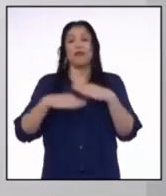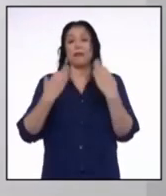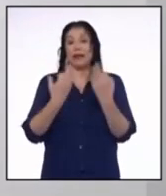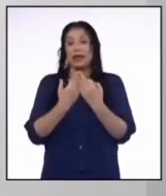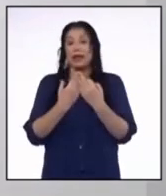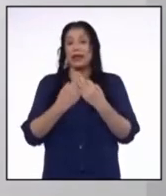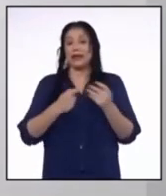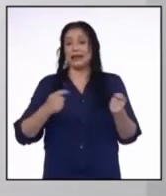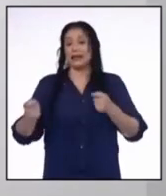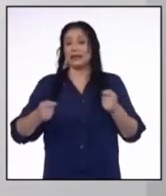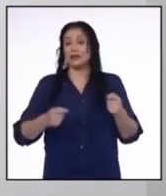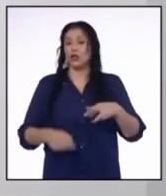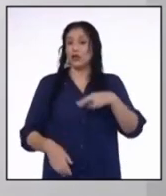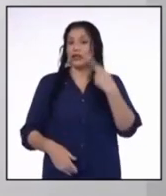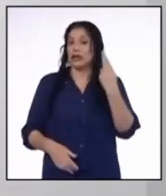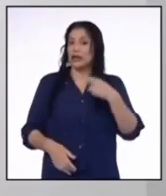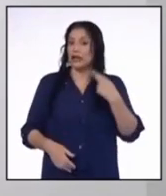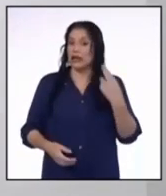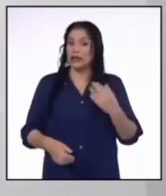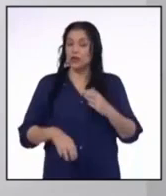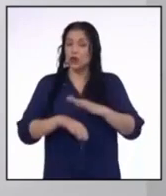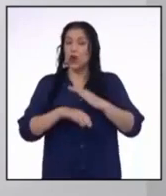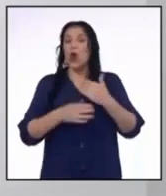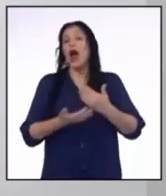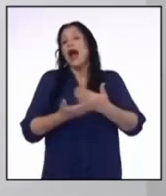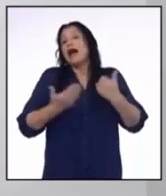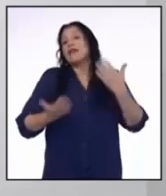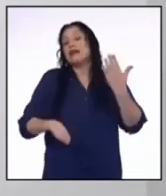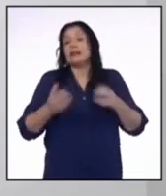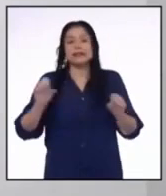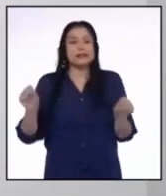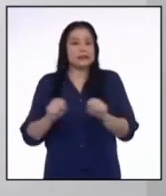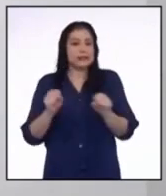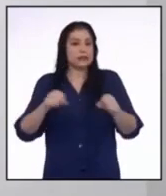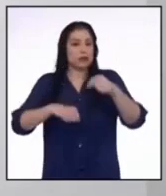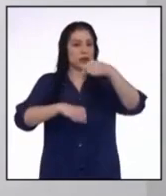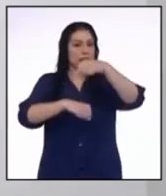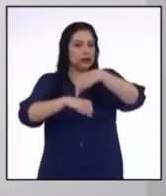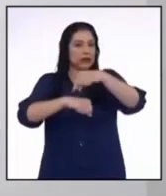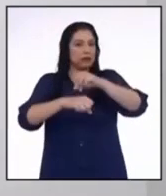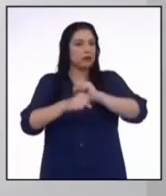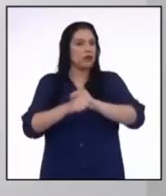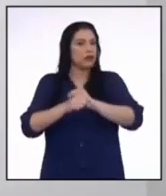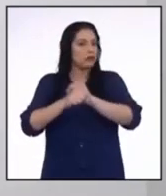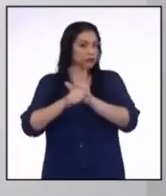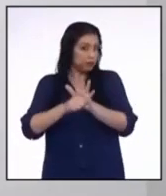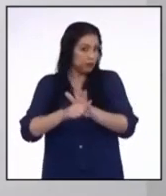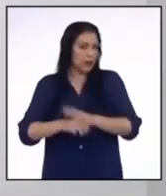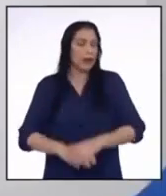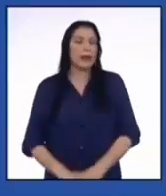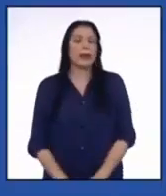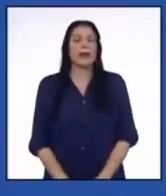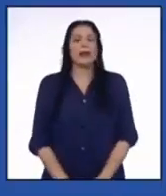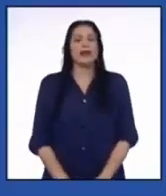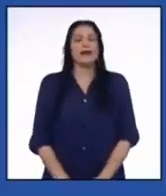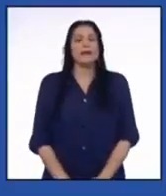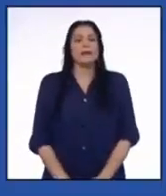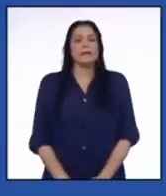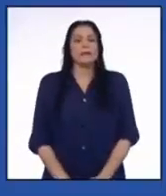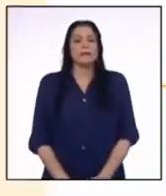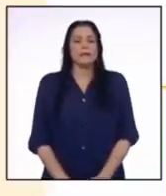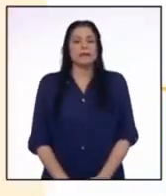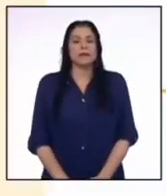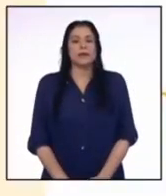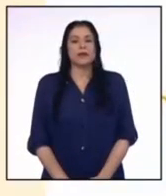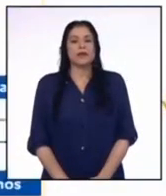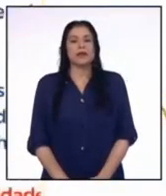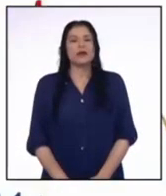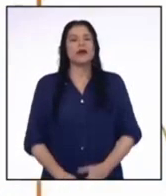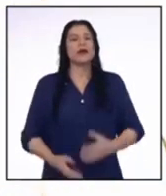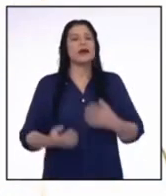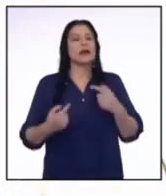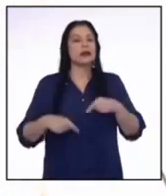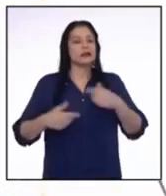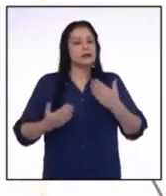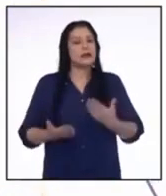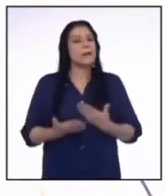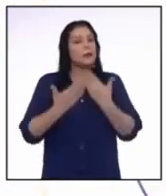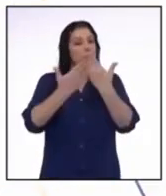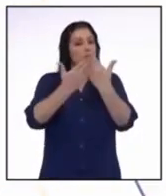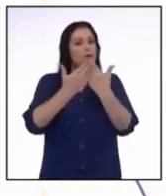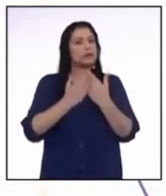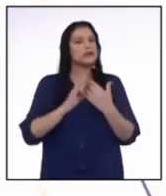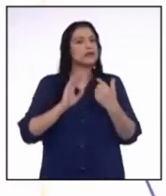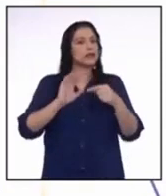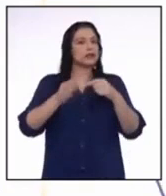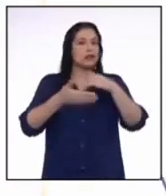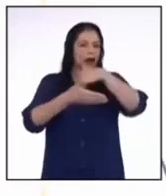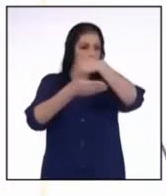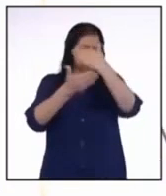Familiar de Gestión del Riesgo ante Sismos en tiempos de emergencia sanitaria. Y esta propuesta ha